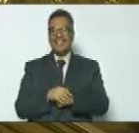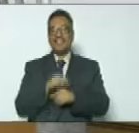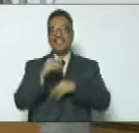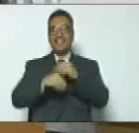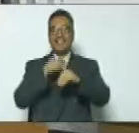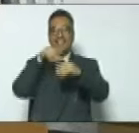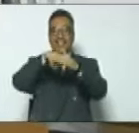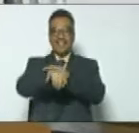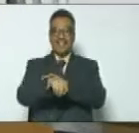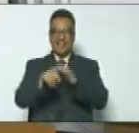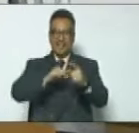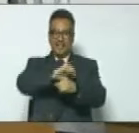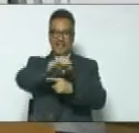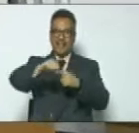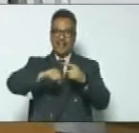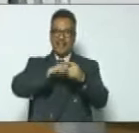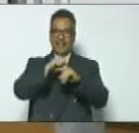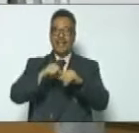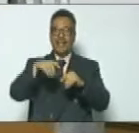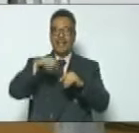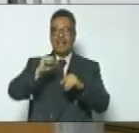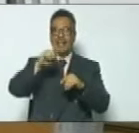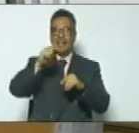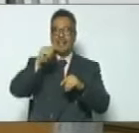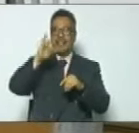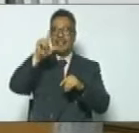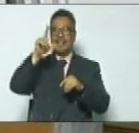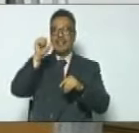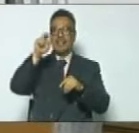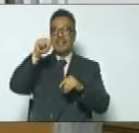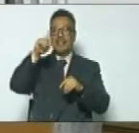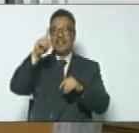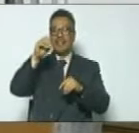Vamos a meternos en ambiente. ¿Dónde está Tilano? Arranque.